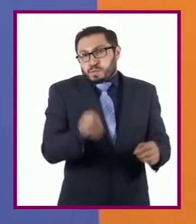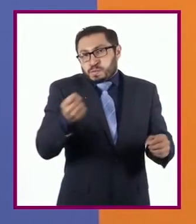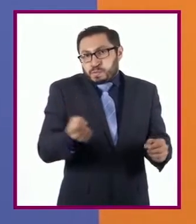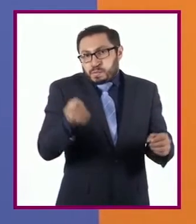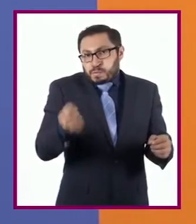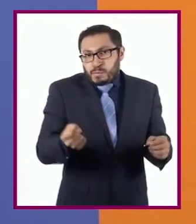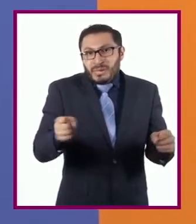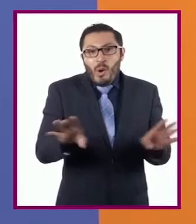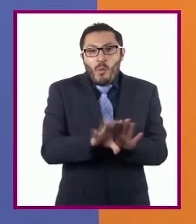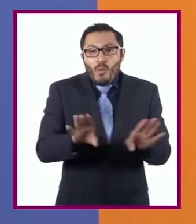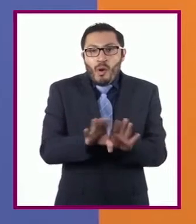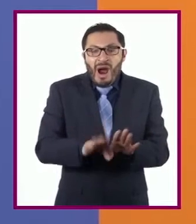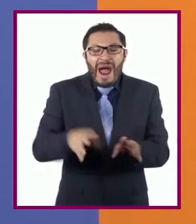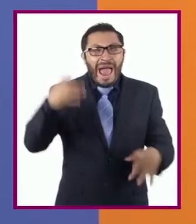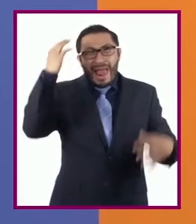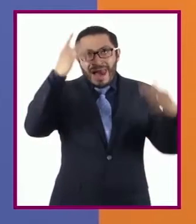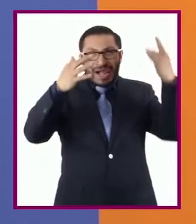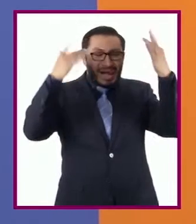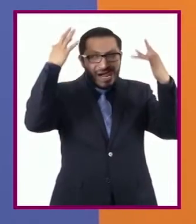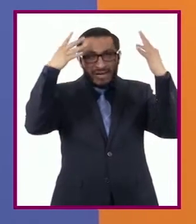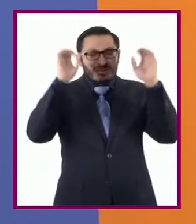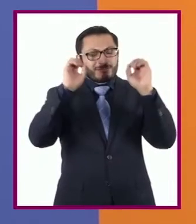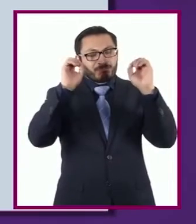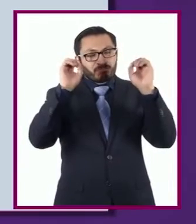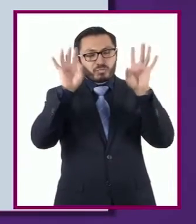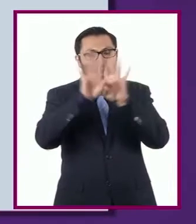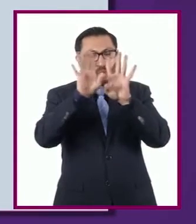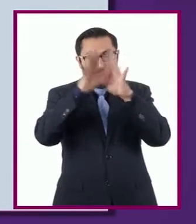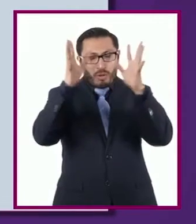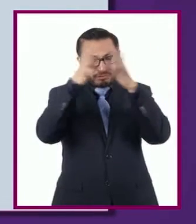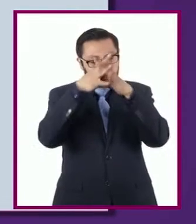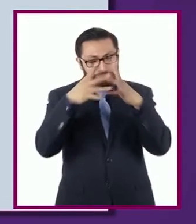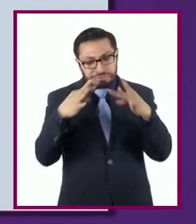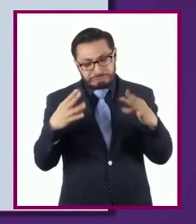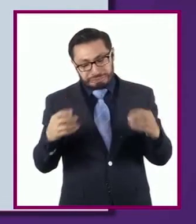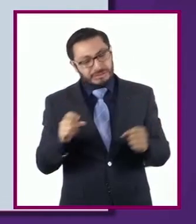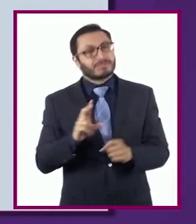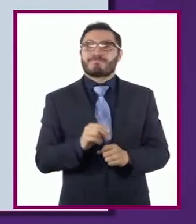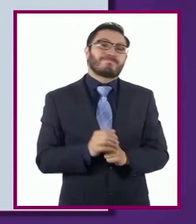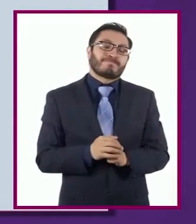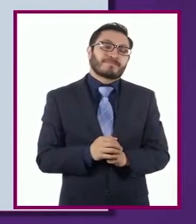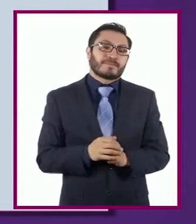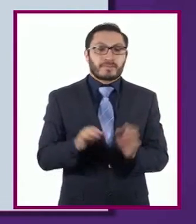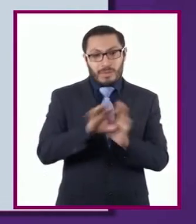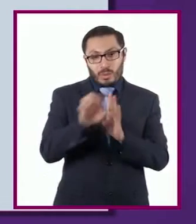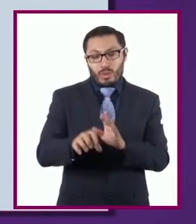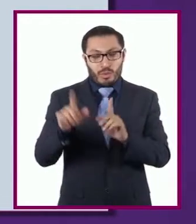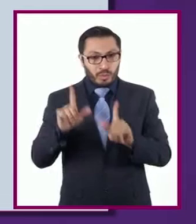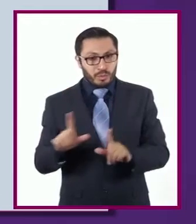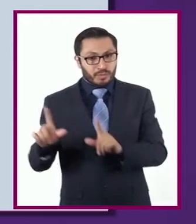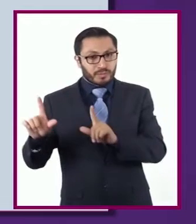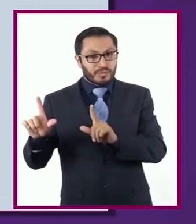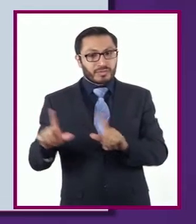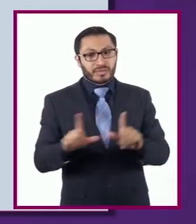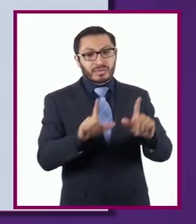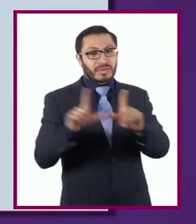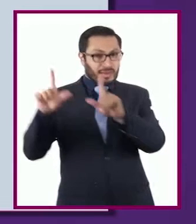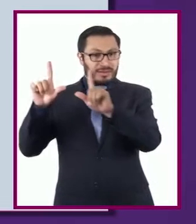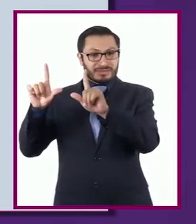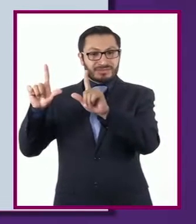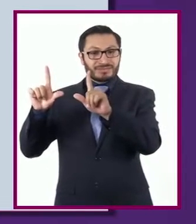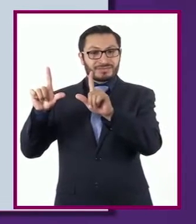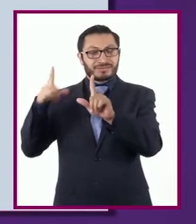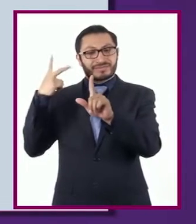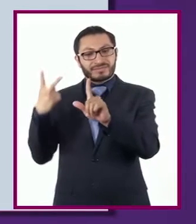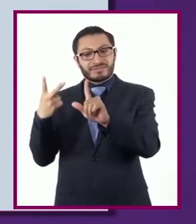evitar perderse o no tener claro qué hacer. Por ejemplo, en la diapositiva vemos dos casos extremos